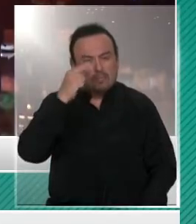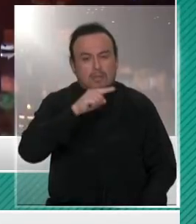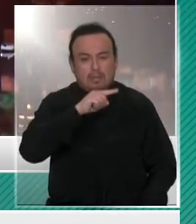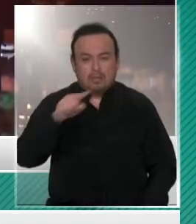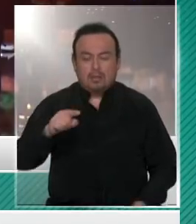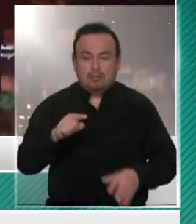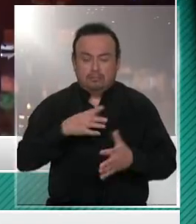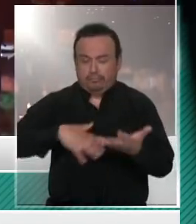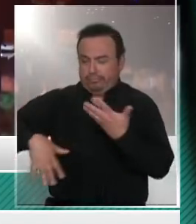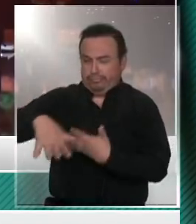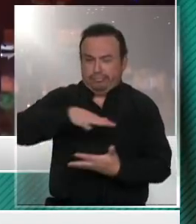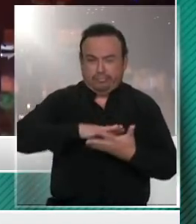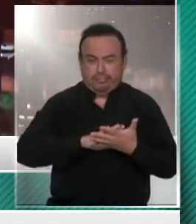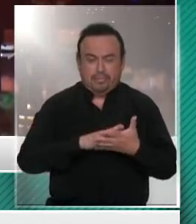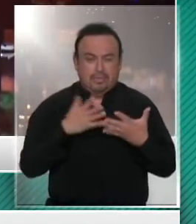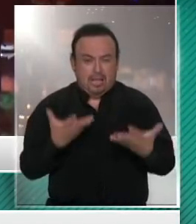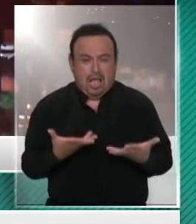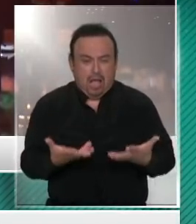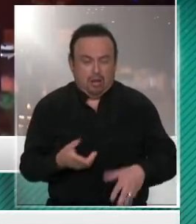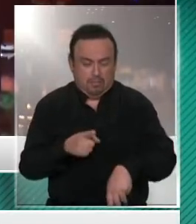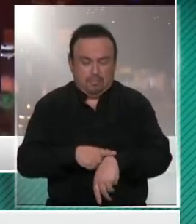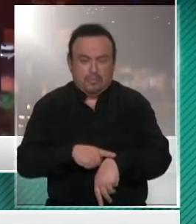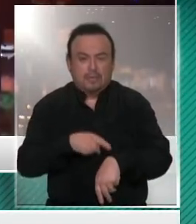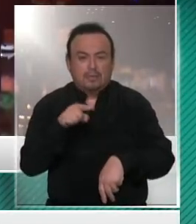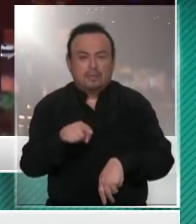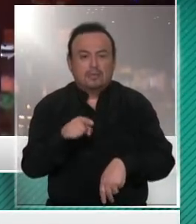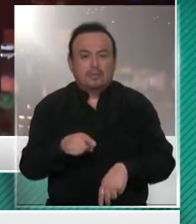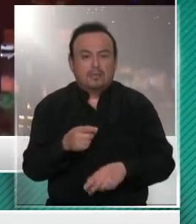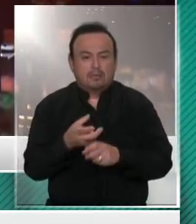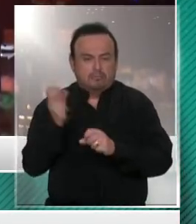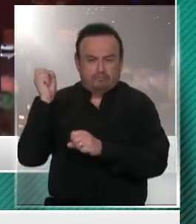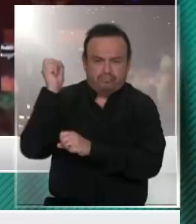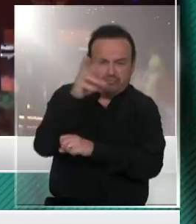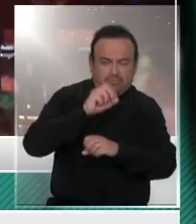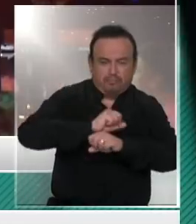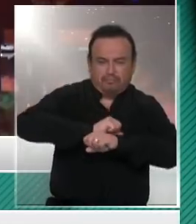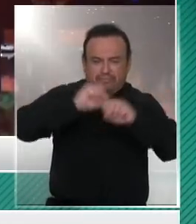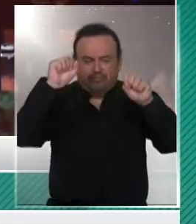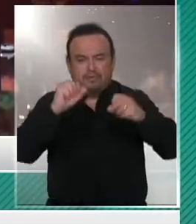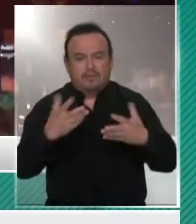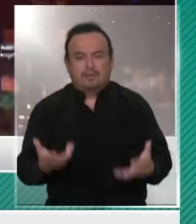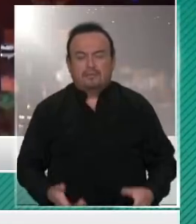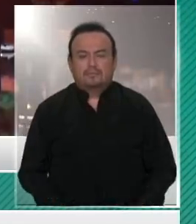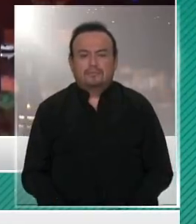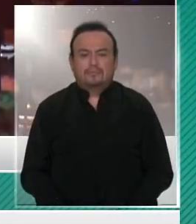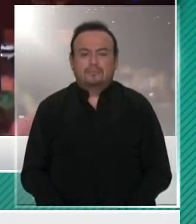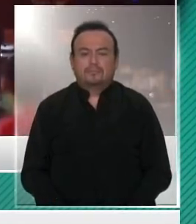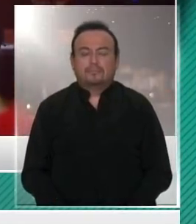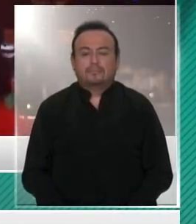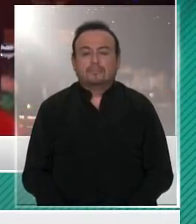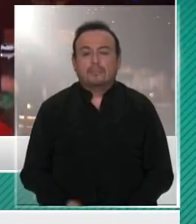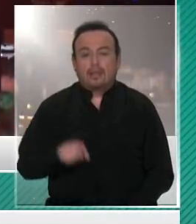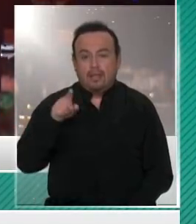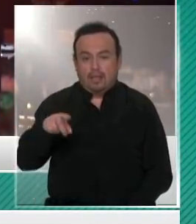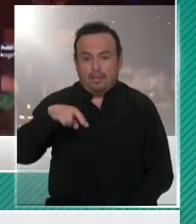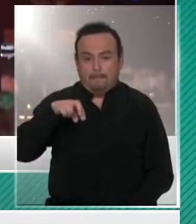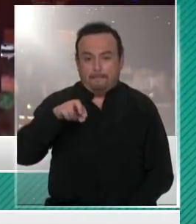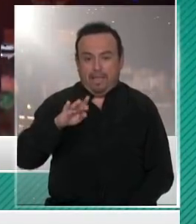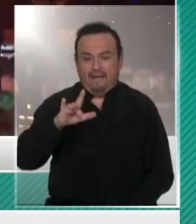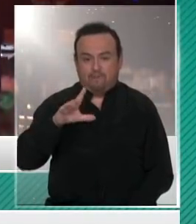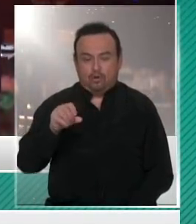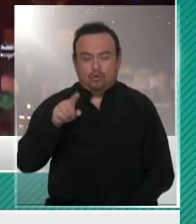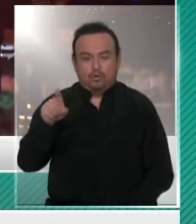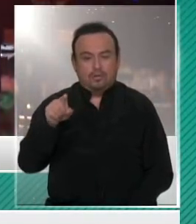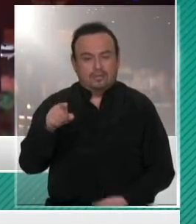bastante violento en esta zona, en este preciso minuto, incluso con estos fuegos artificiales y bombas Molotov. Tenemos a Pablo Abarza en